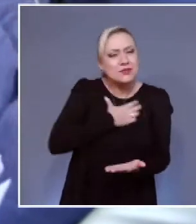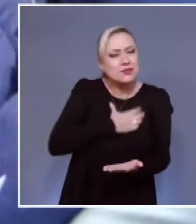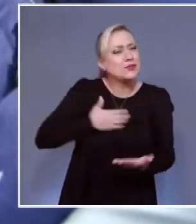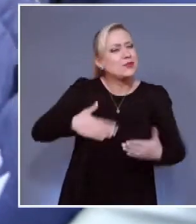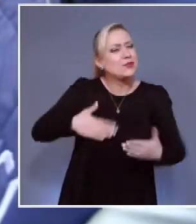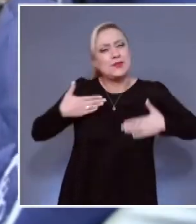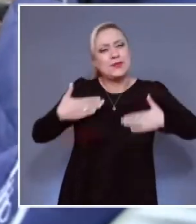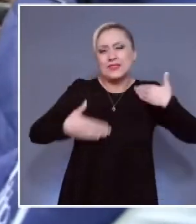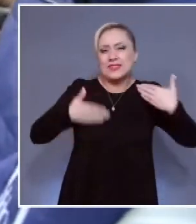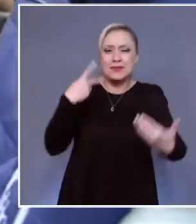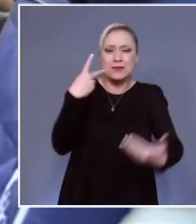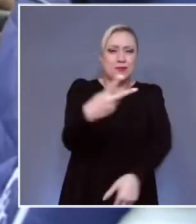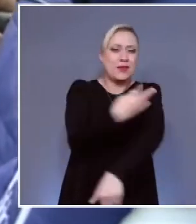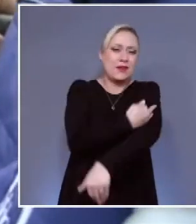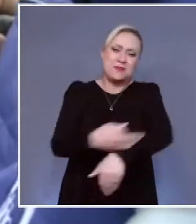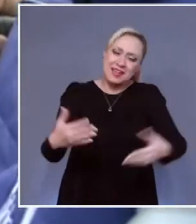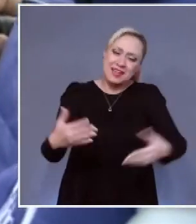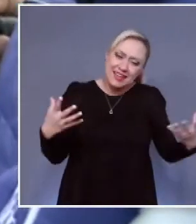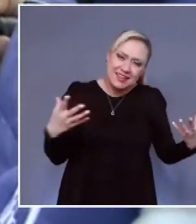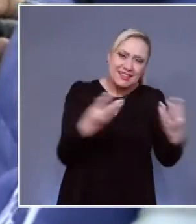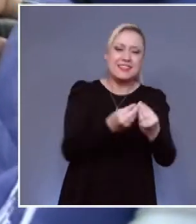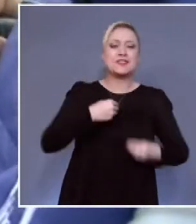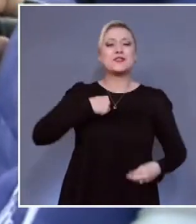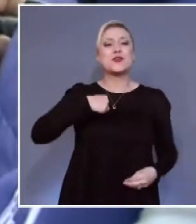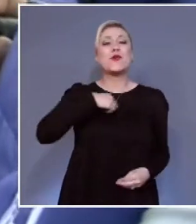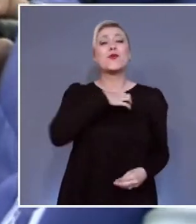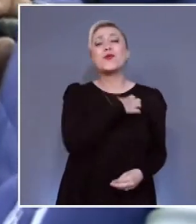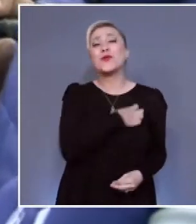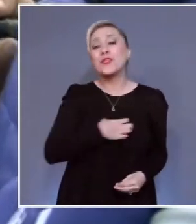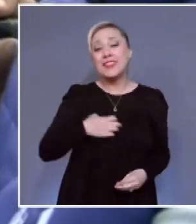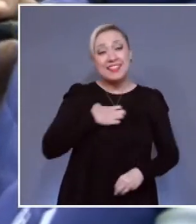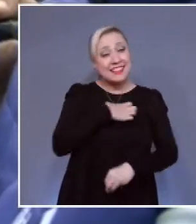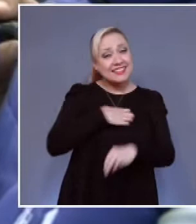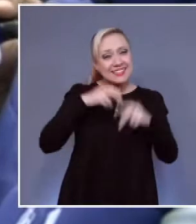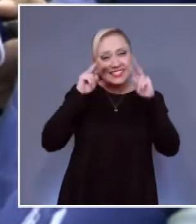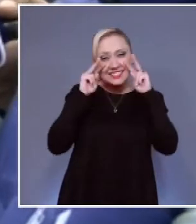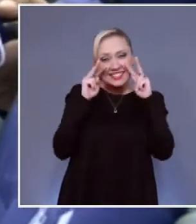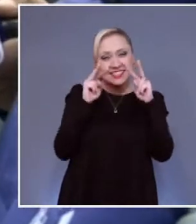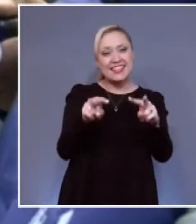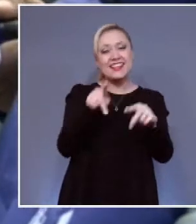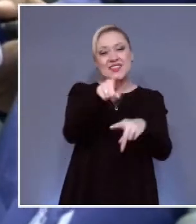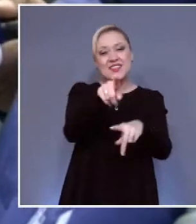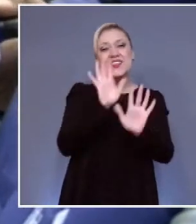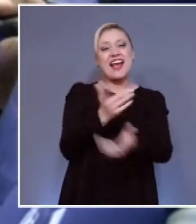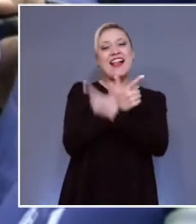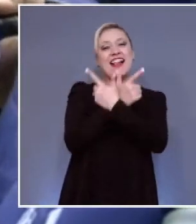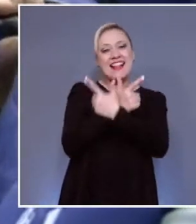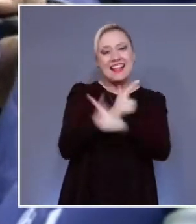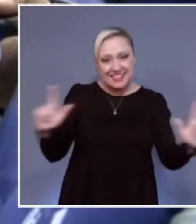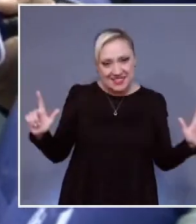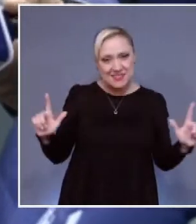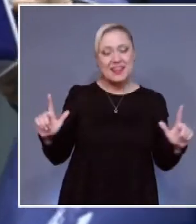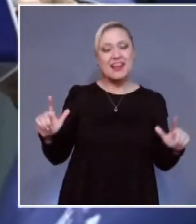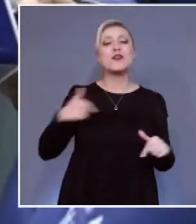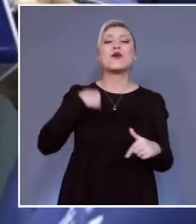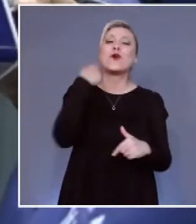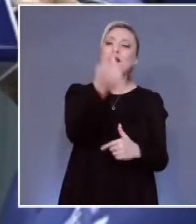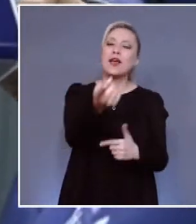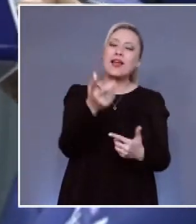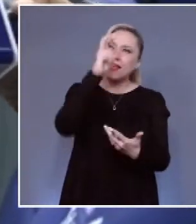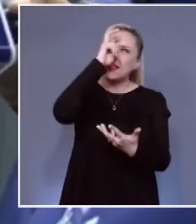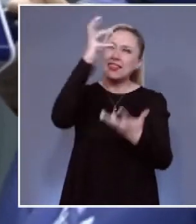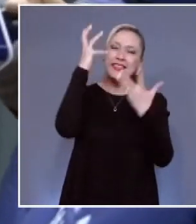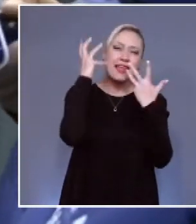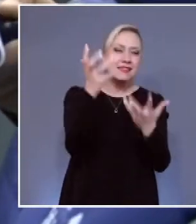se le abre. Me llena de alegría saber que usted está libre y le deseo lo mejor para usted y